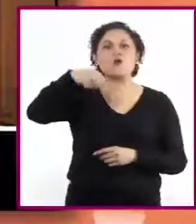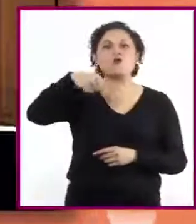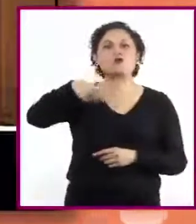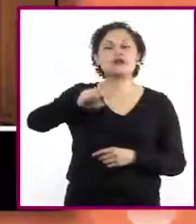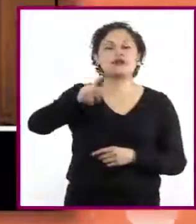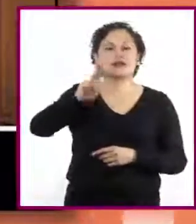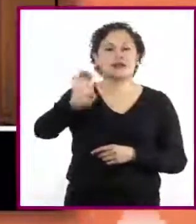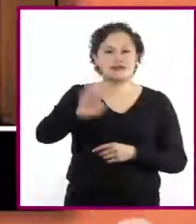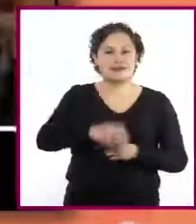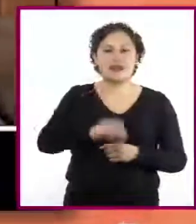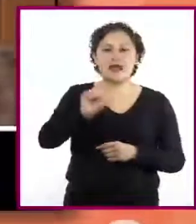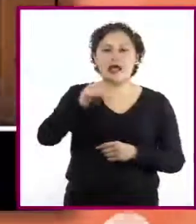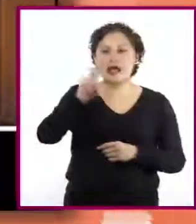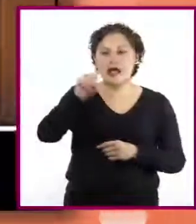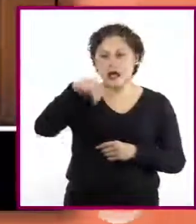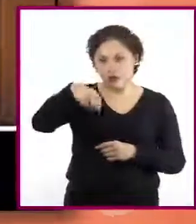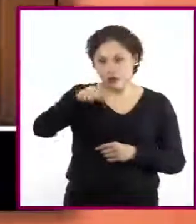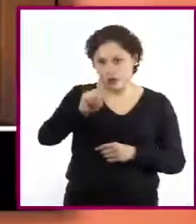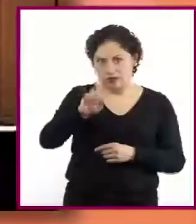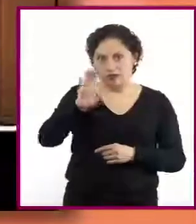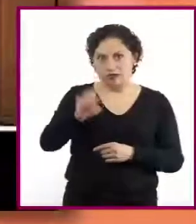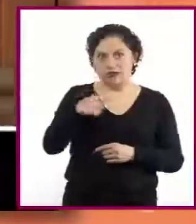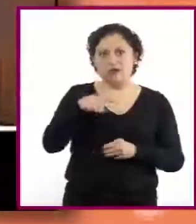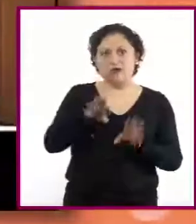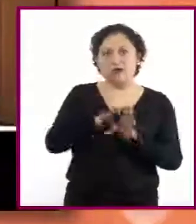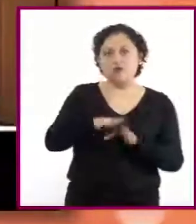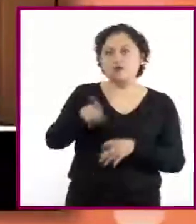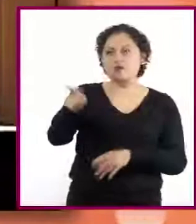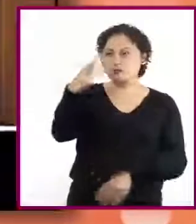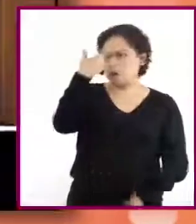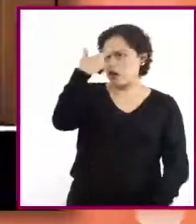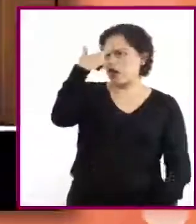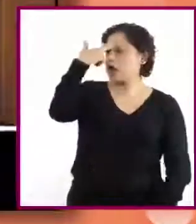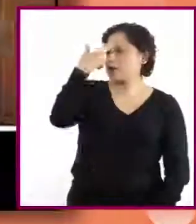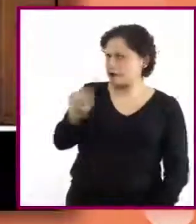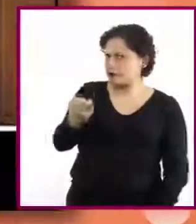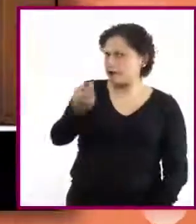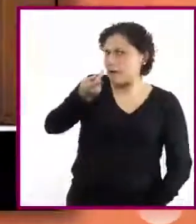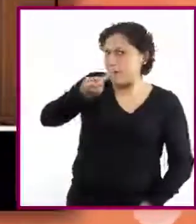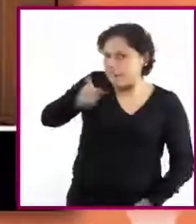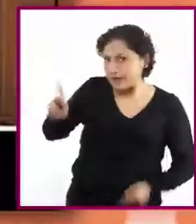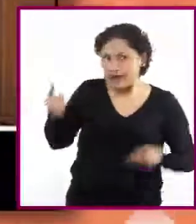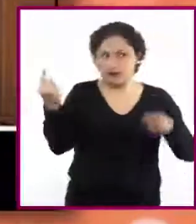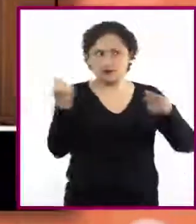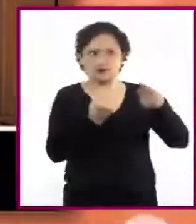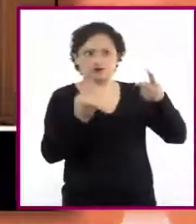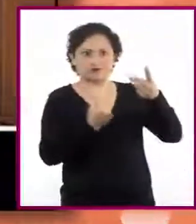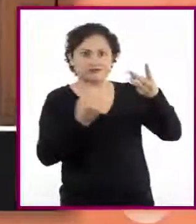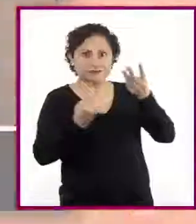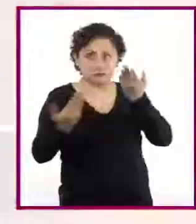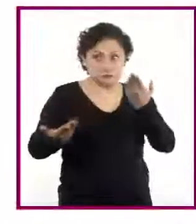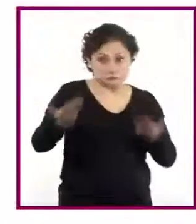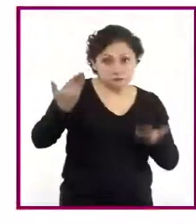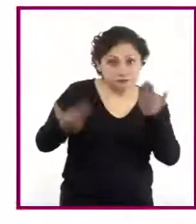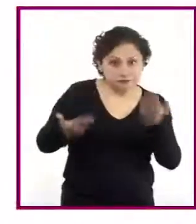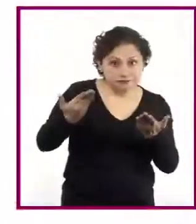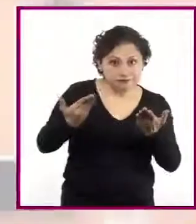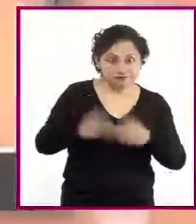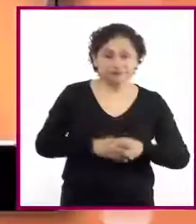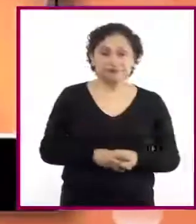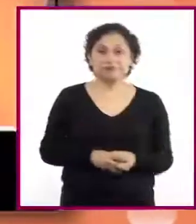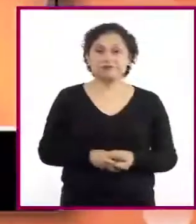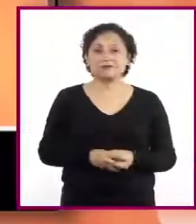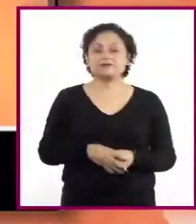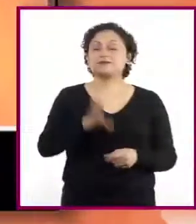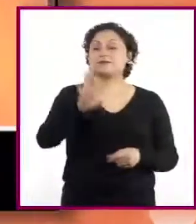aunque, concedes al otro una razón, pero le das otras más para contraargumentar lo que quieres tú decirle a esta persona. Es